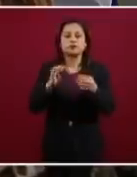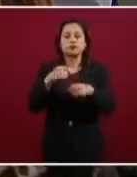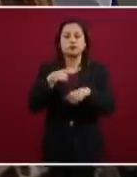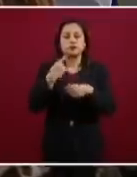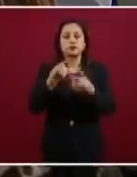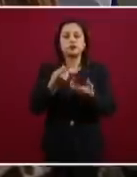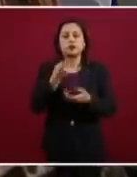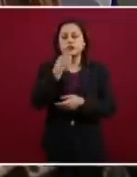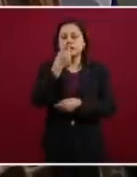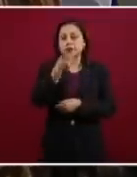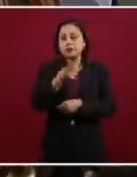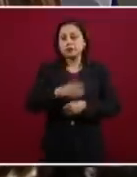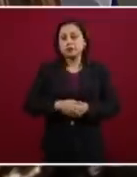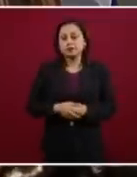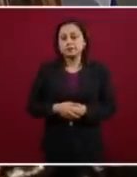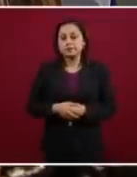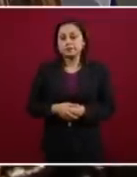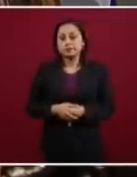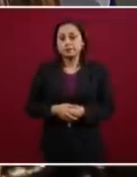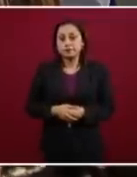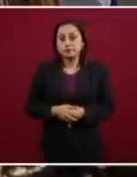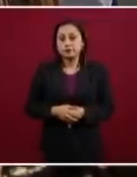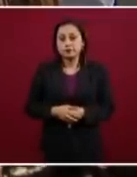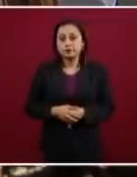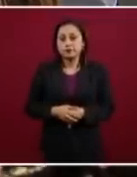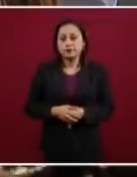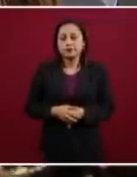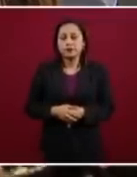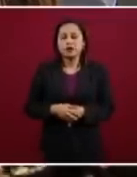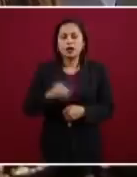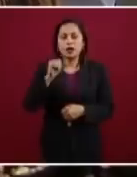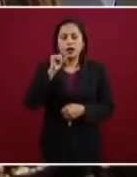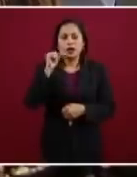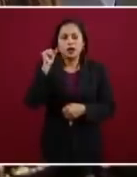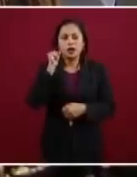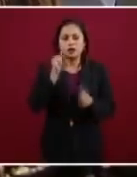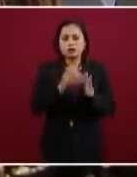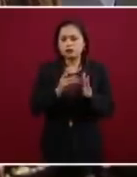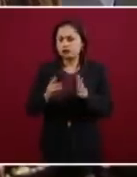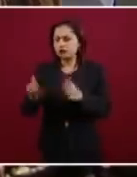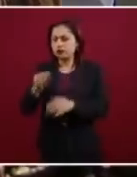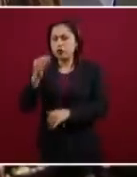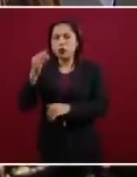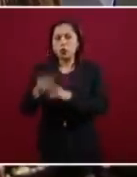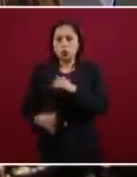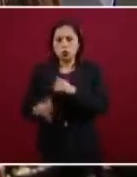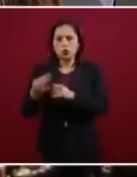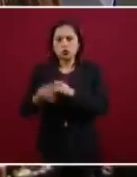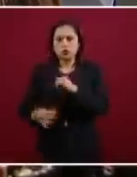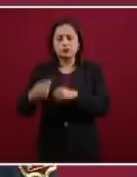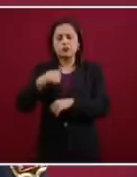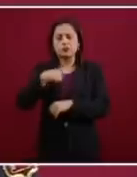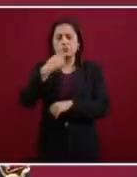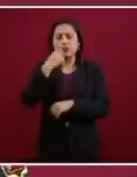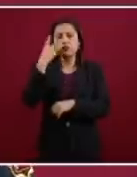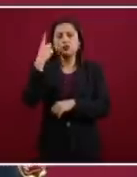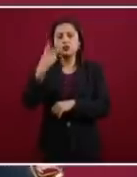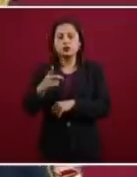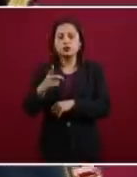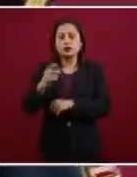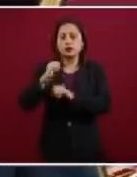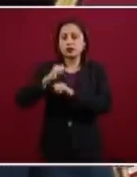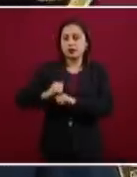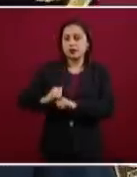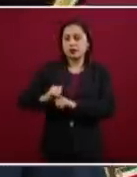que precisamente fue la última parte de la presentación que hice nuestra fiscalía